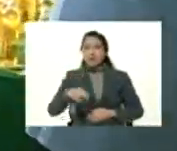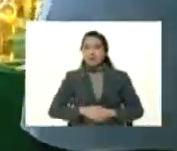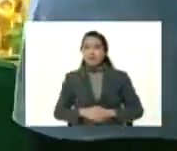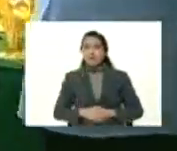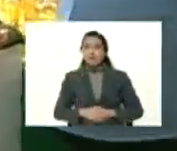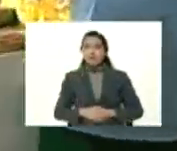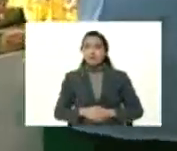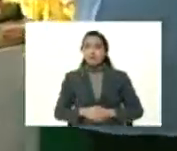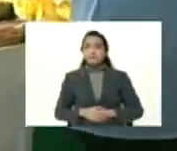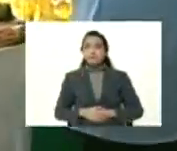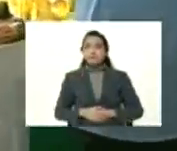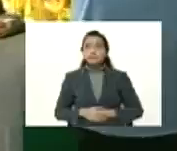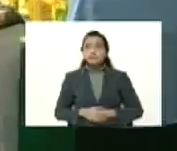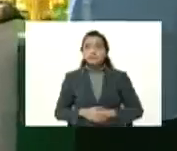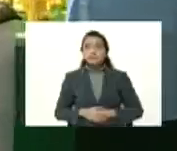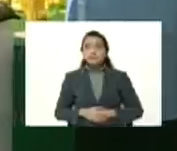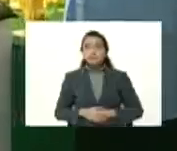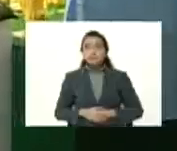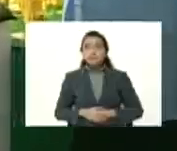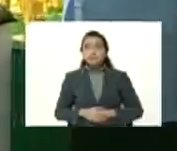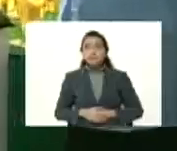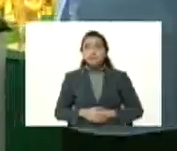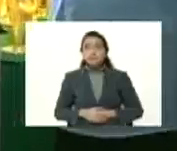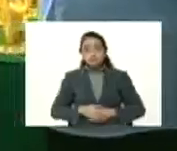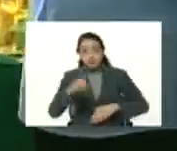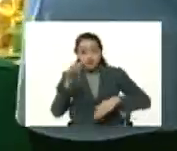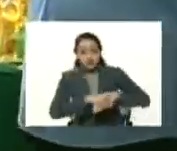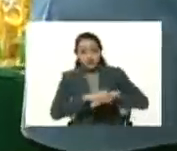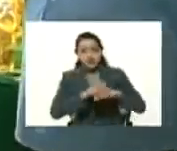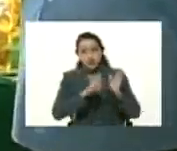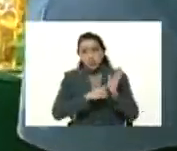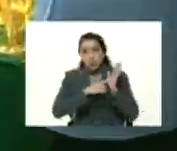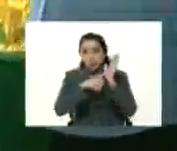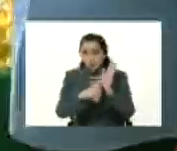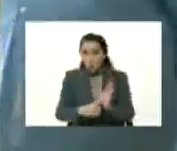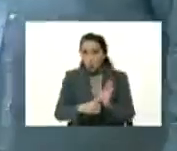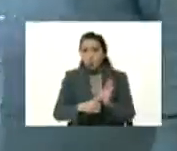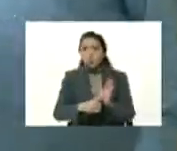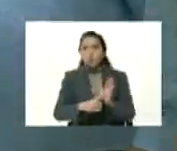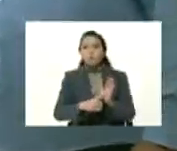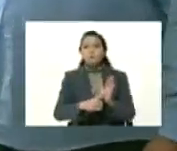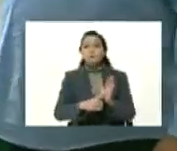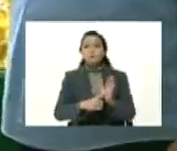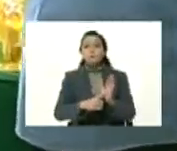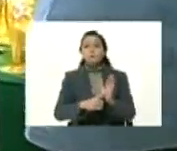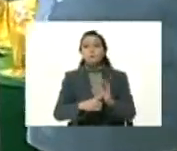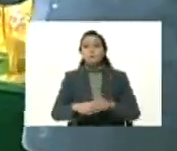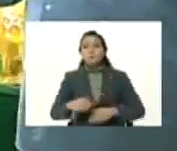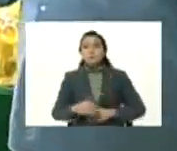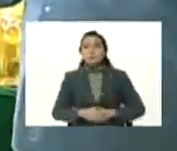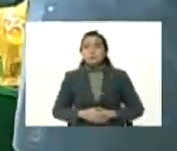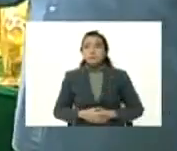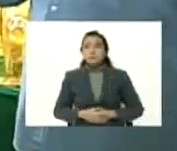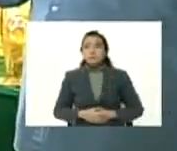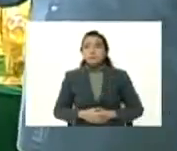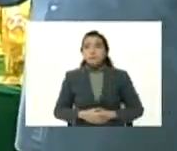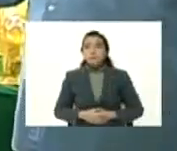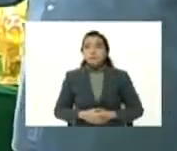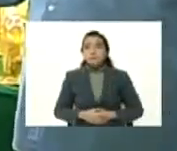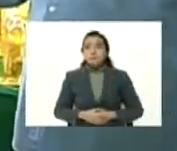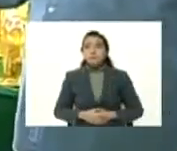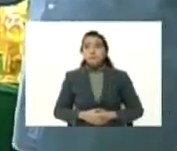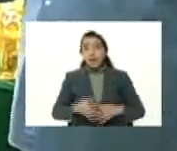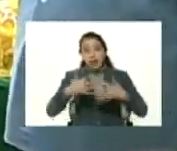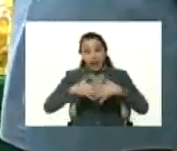Costa. Sí. Bueno, presidente, este es el stand de Calzapimi, la Cámara de Calzado de